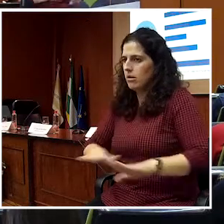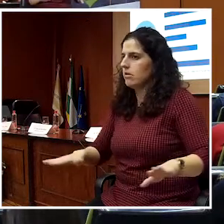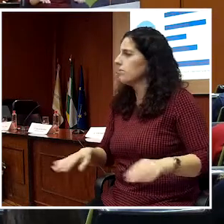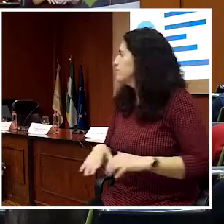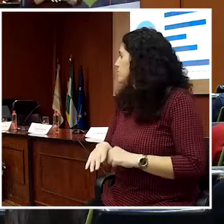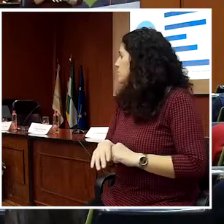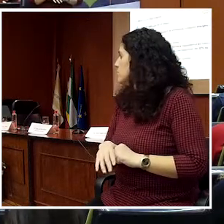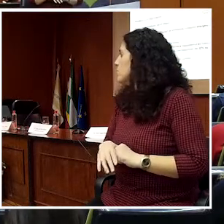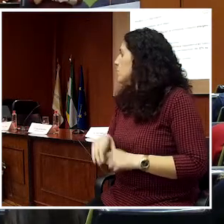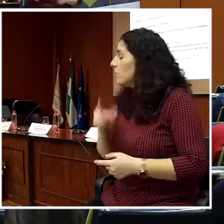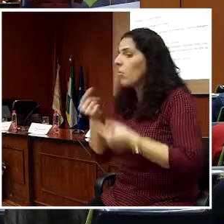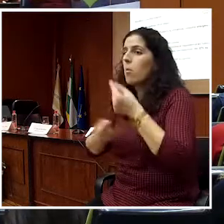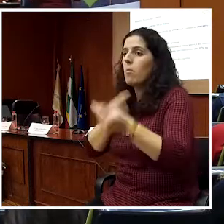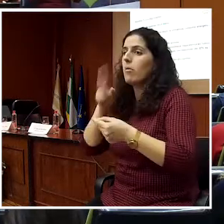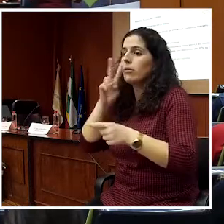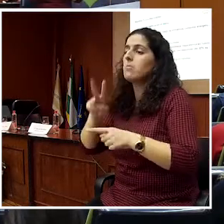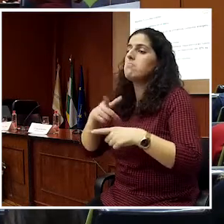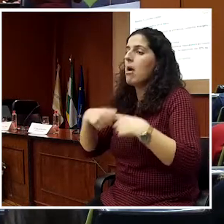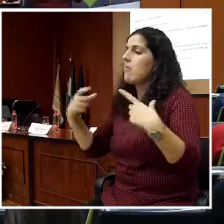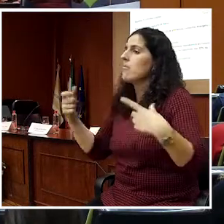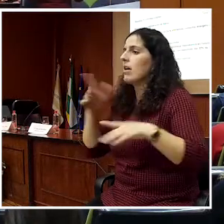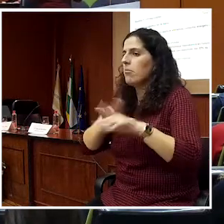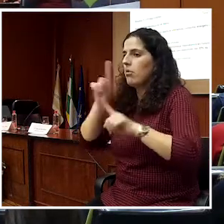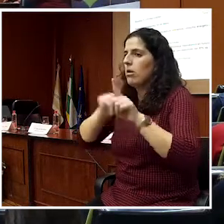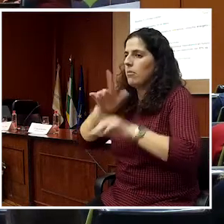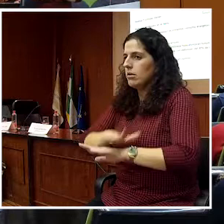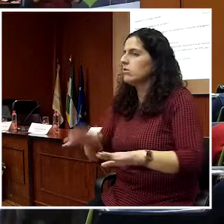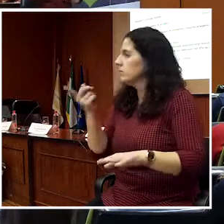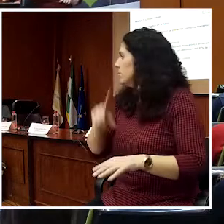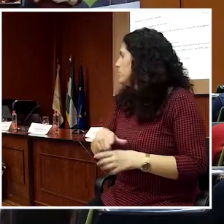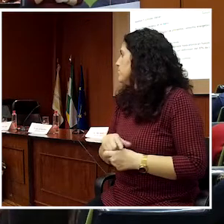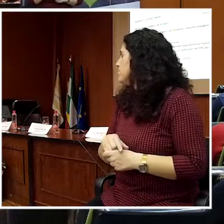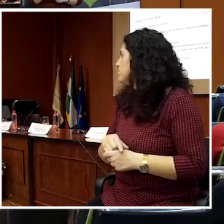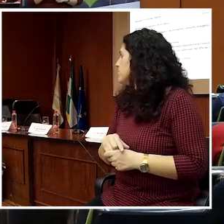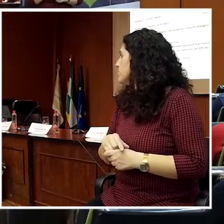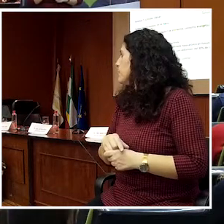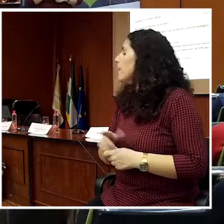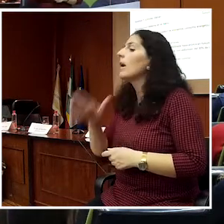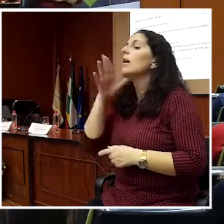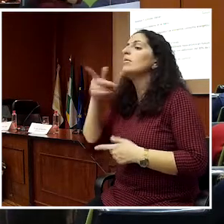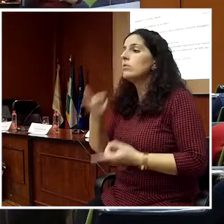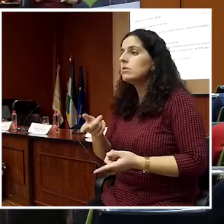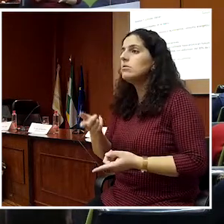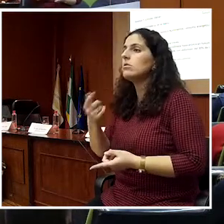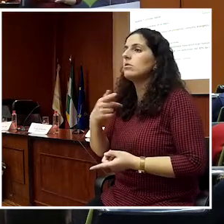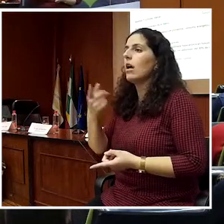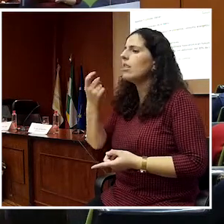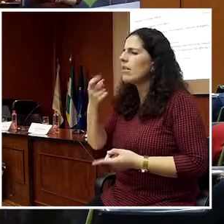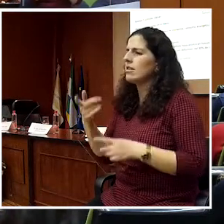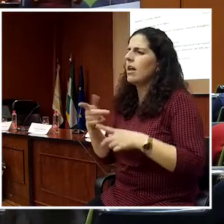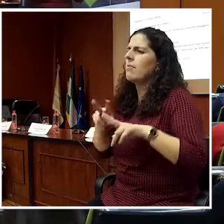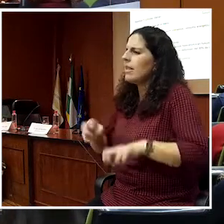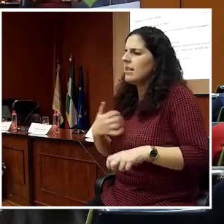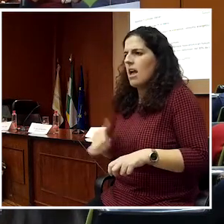pequeños, y que ya estamos viendo que realmente sí que aparecen. Por tanto, tenemos que empezar